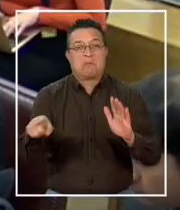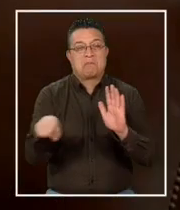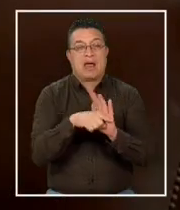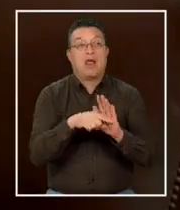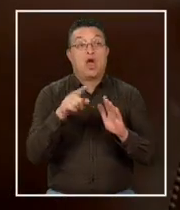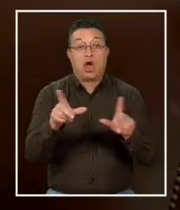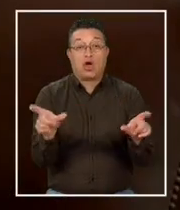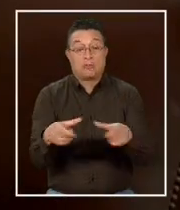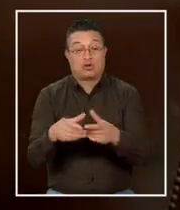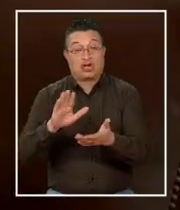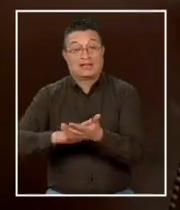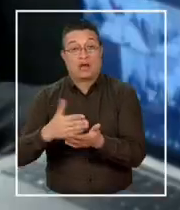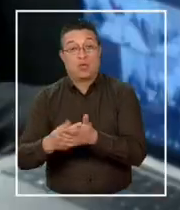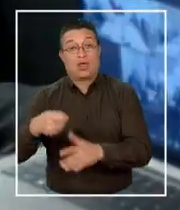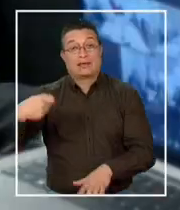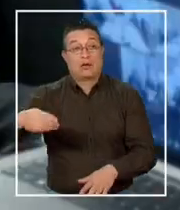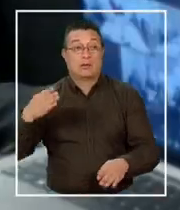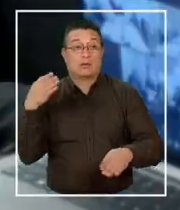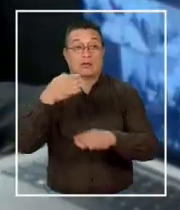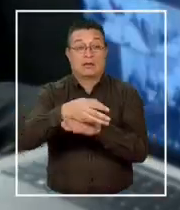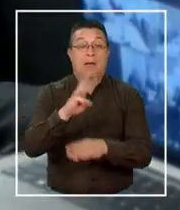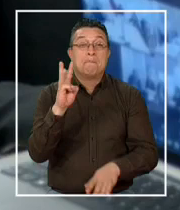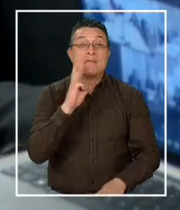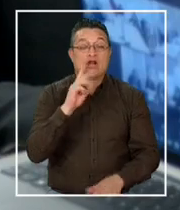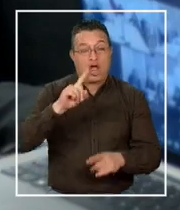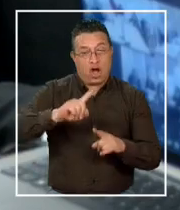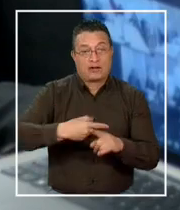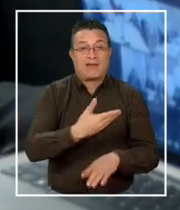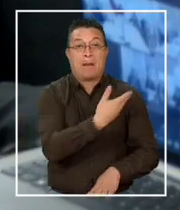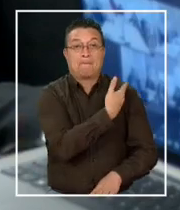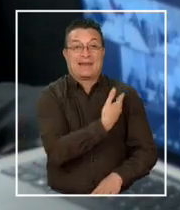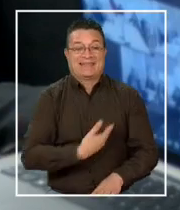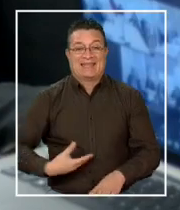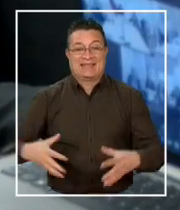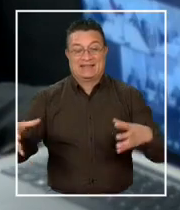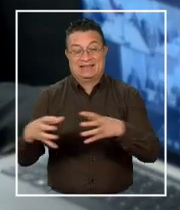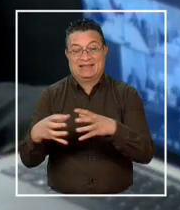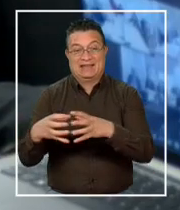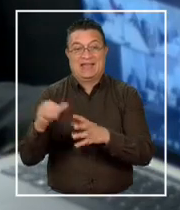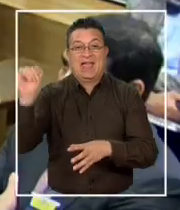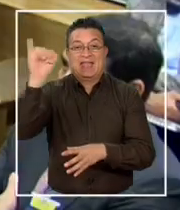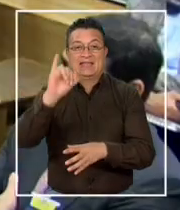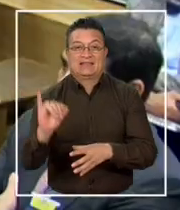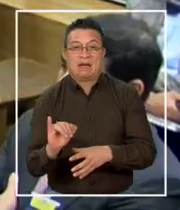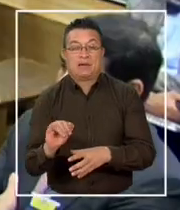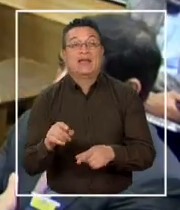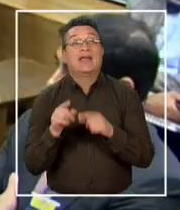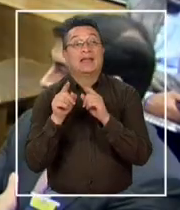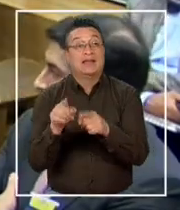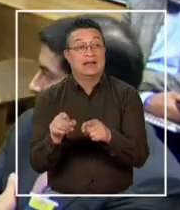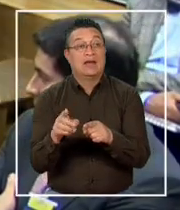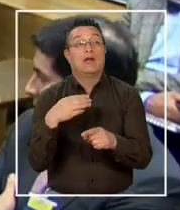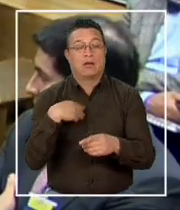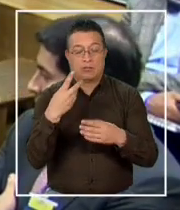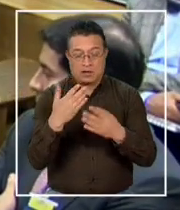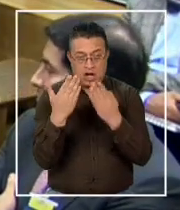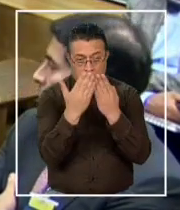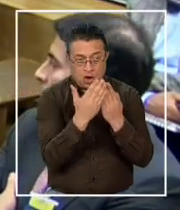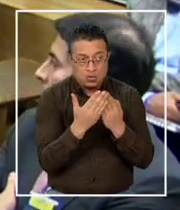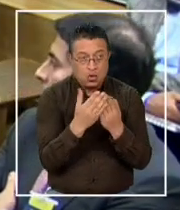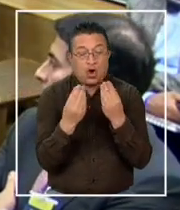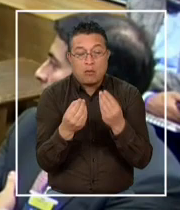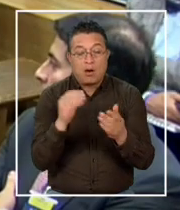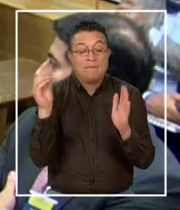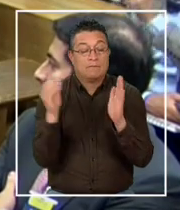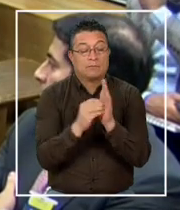de Salud del Senado llegó este miércoles nuevamente el presidente de las ISAPRES, instancia donde pidió reestudiar el mecanismo que fijó